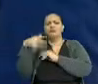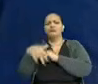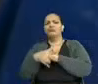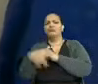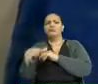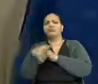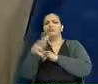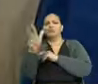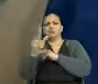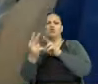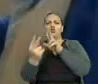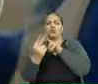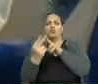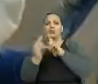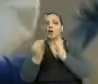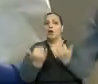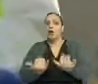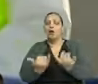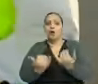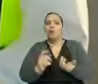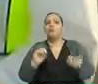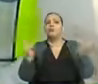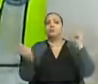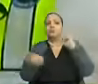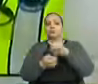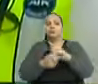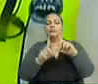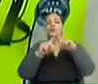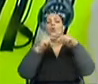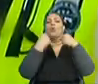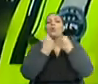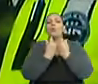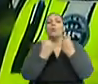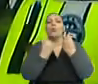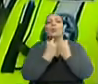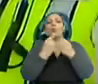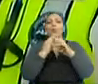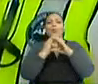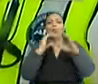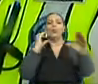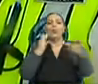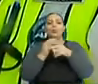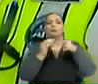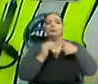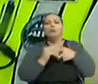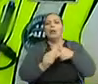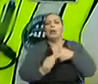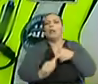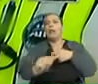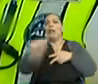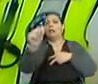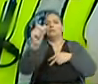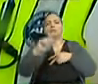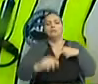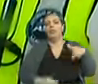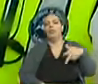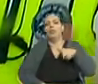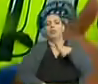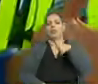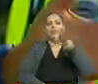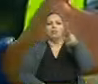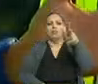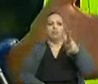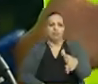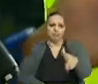¿no? Sí, se han reducido los tiempos para que haya mayor movilidad y no solamente eso, sino que también recuerde usted que había a